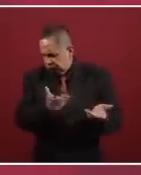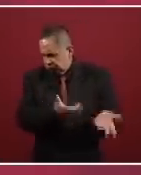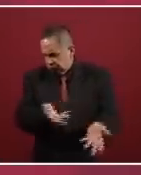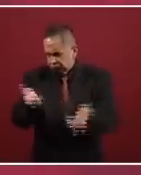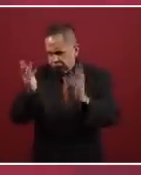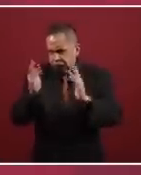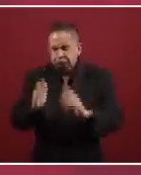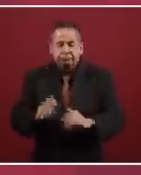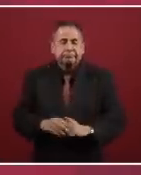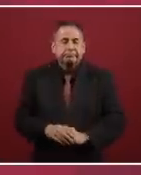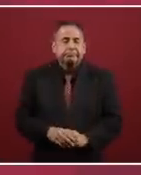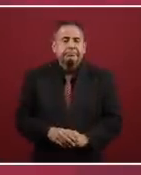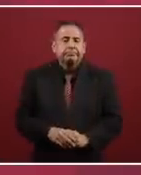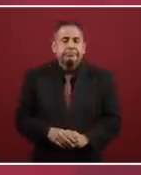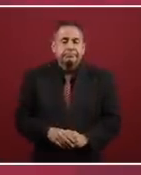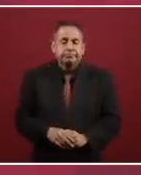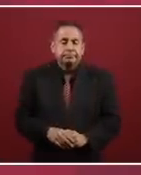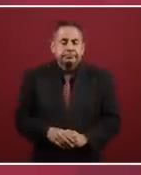derecho.